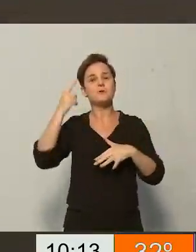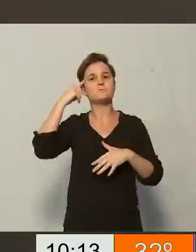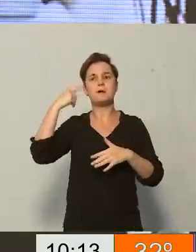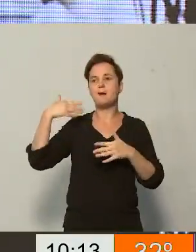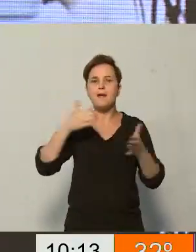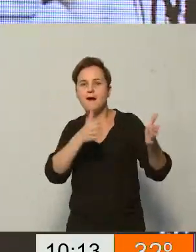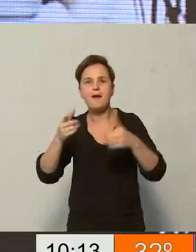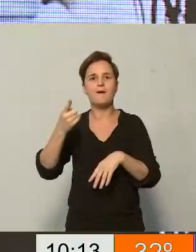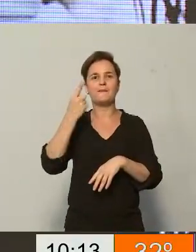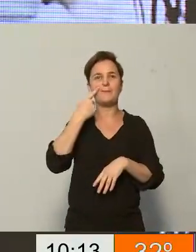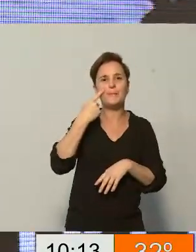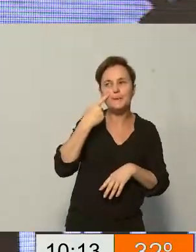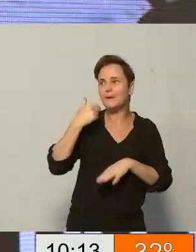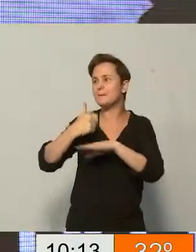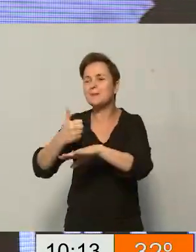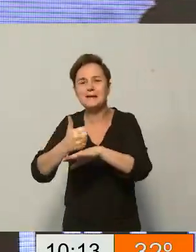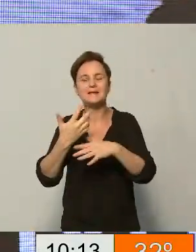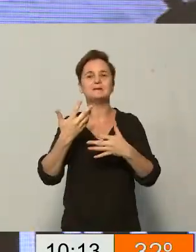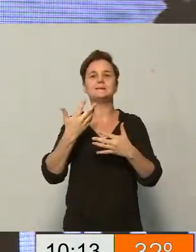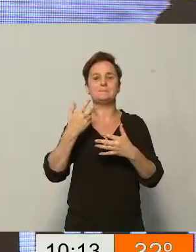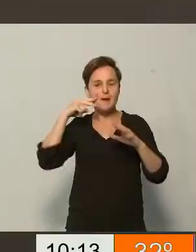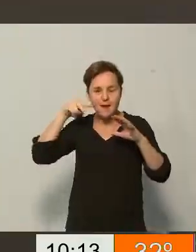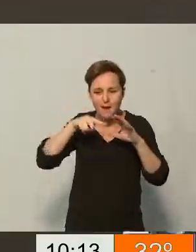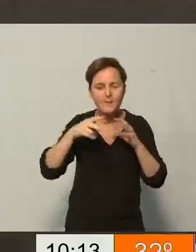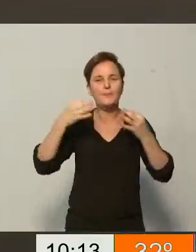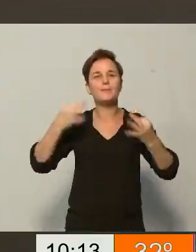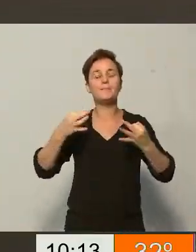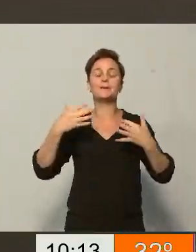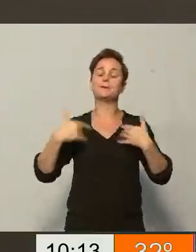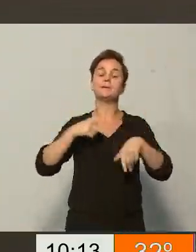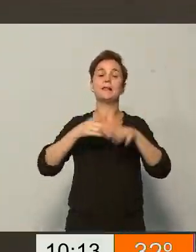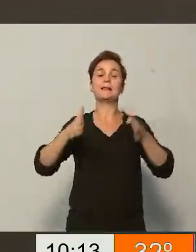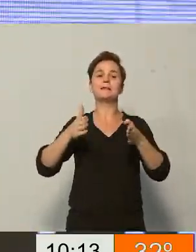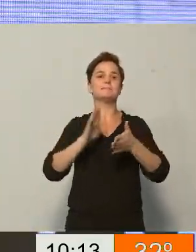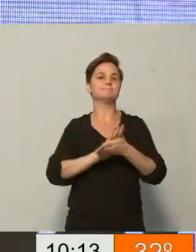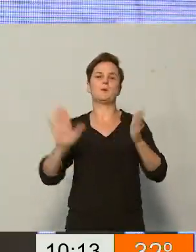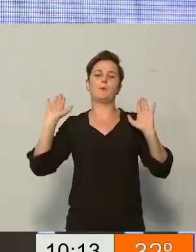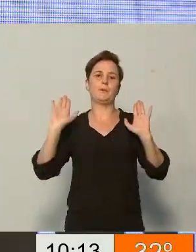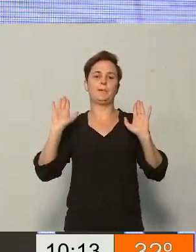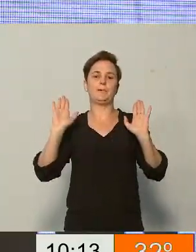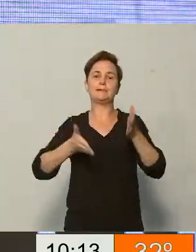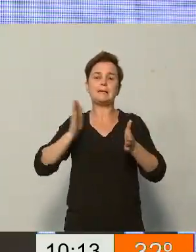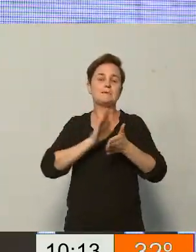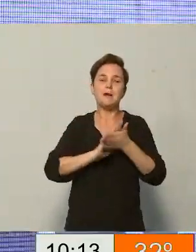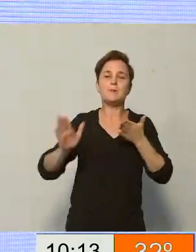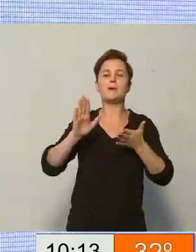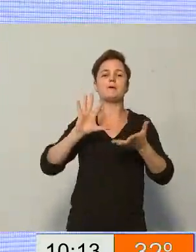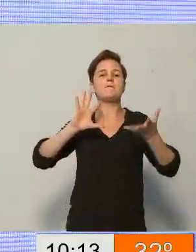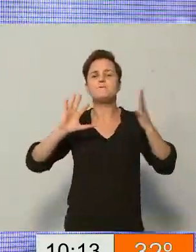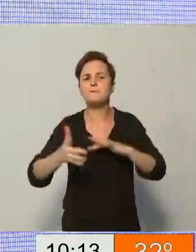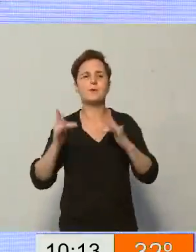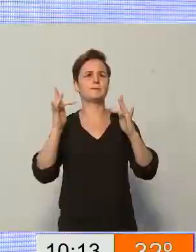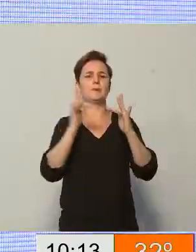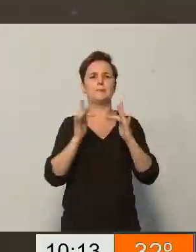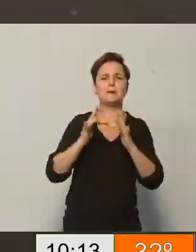recorrer, para vivir, para participar, es el vivir la universidad, en esta etapa es una nueva, digamos, una nueva edición